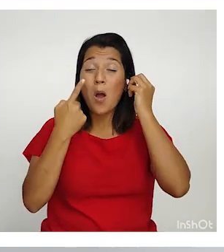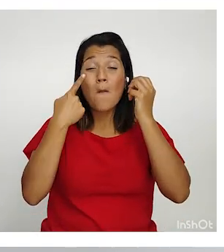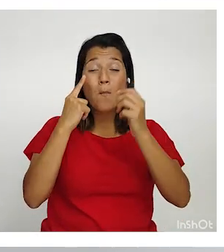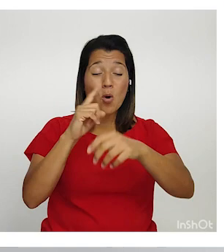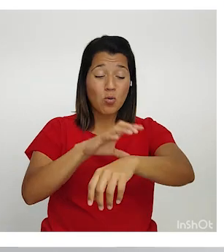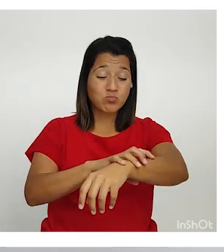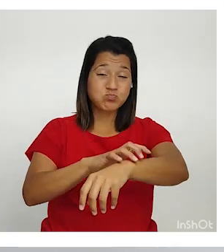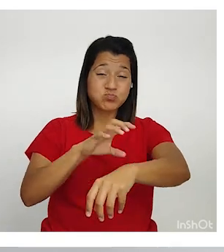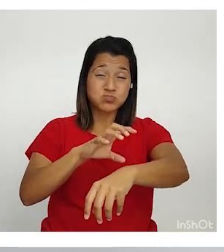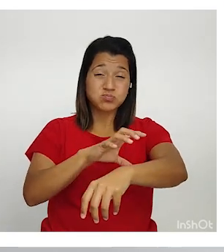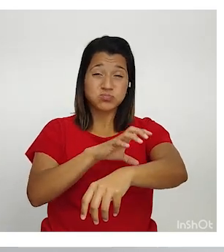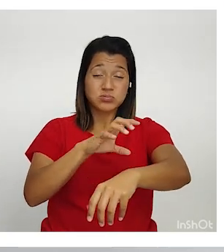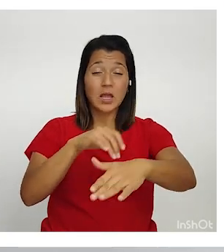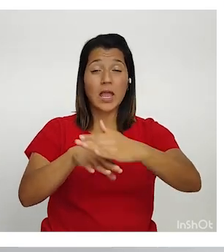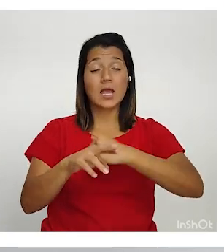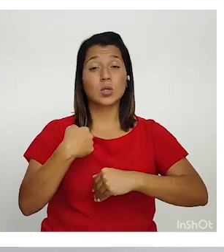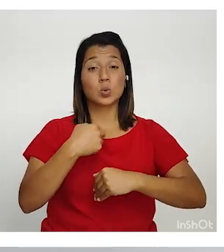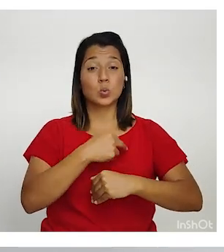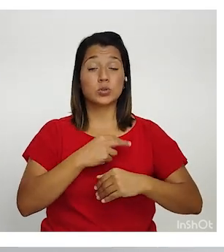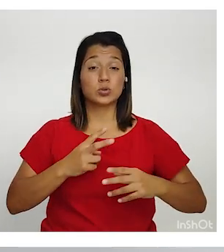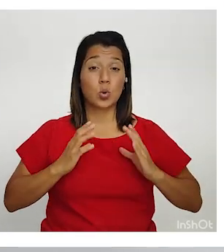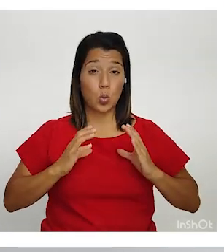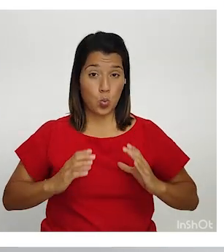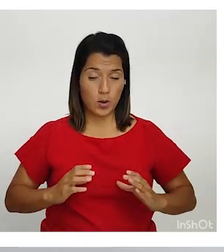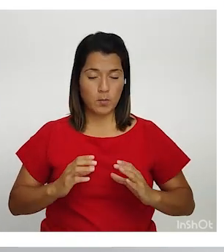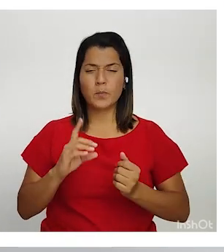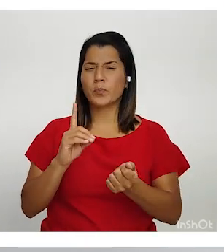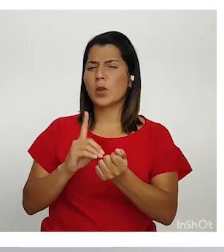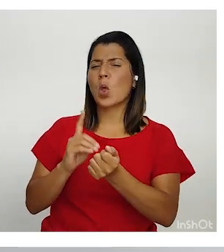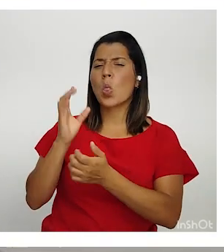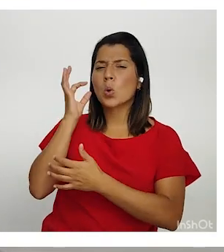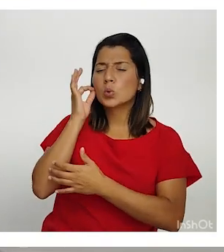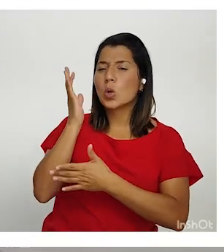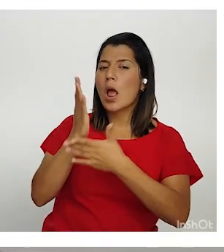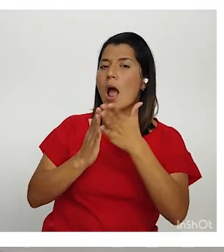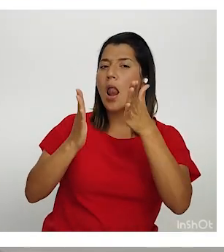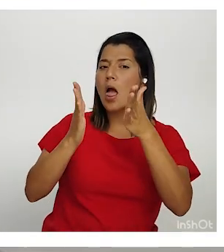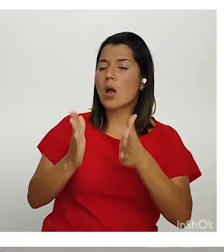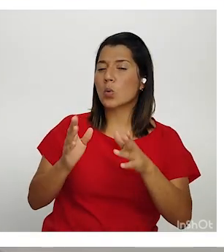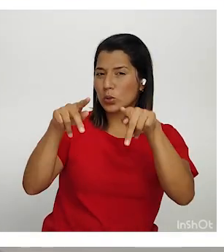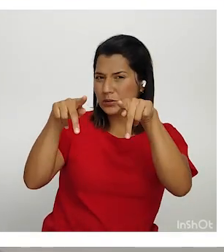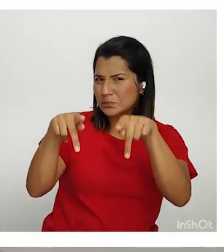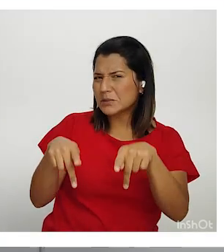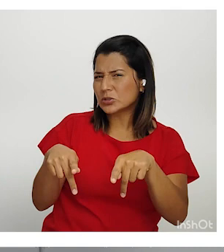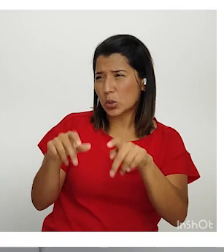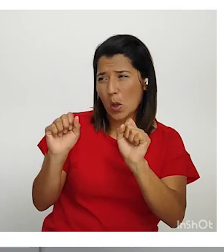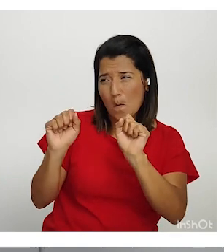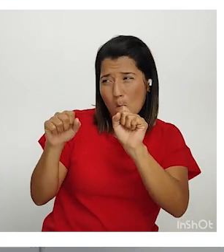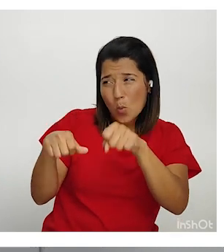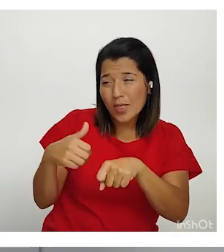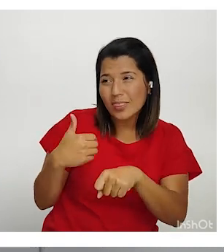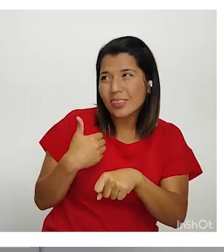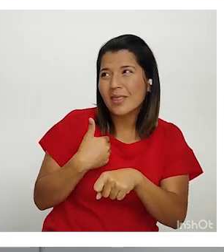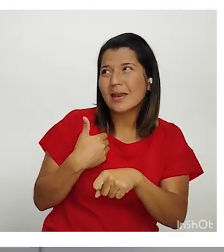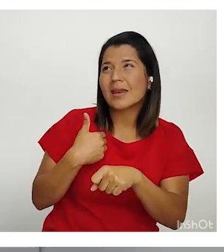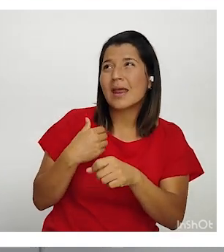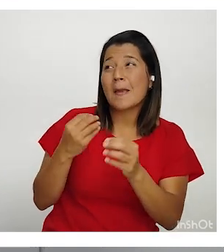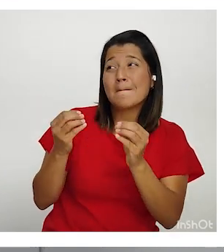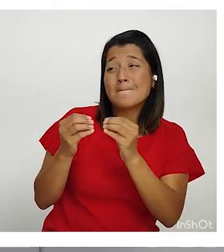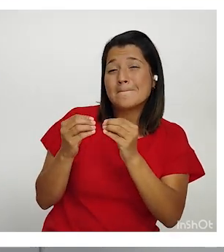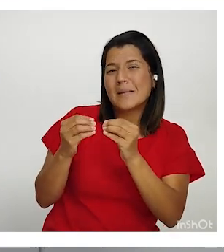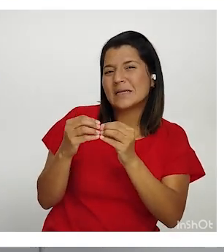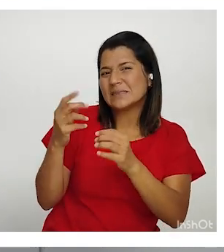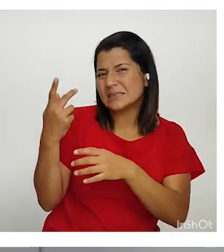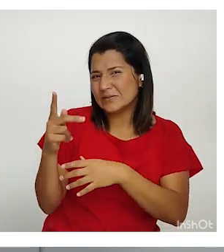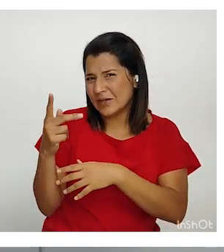inflamatoria que se desencadena en nuestros cuerpos. Doctora, ¿hay personas que sean un poco más vulnerables